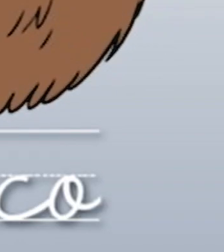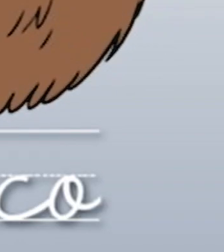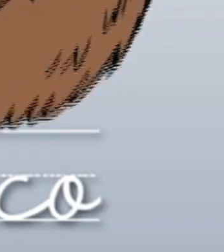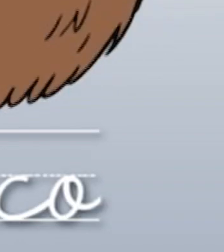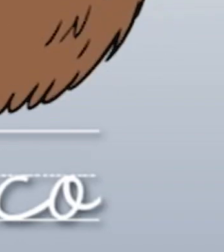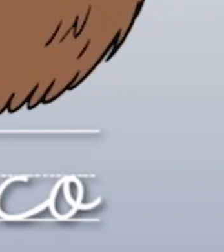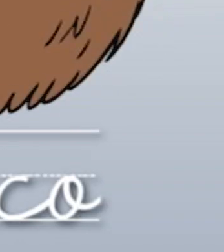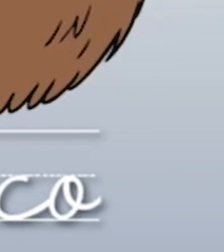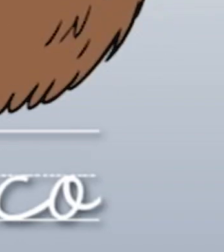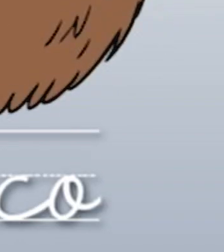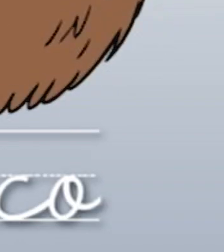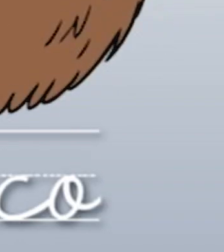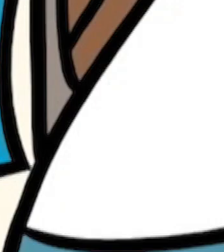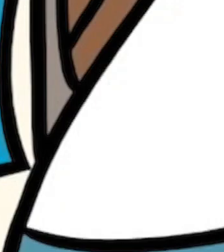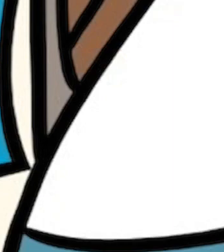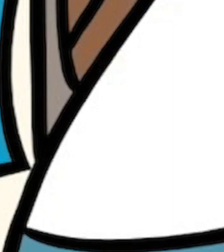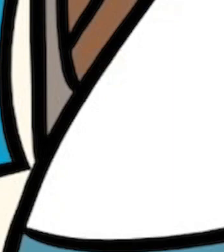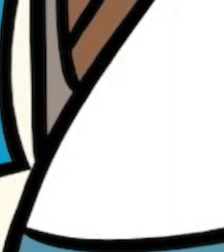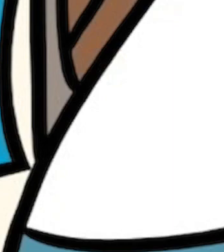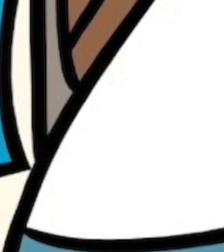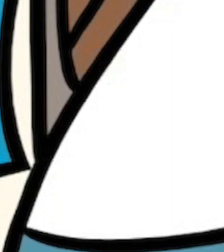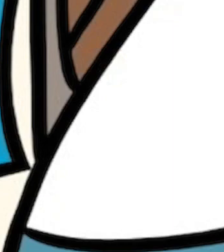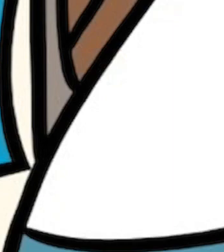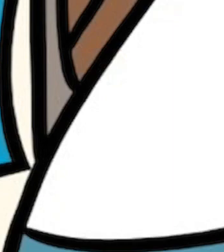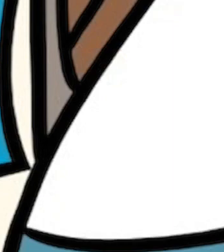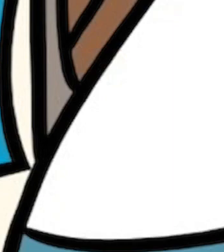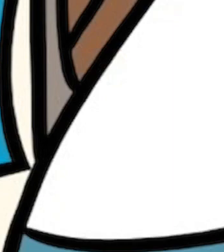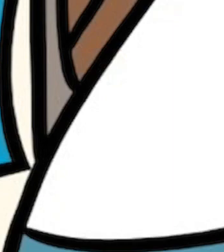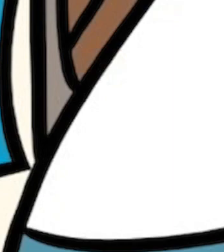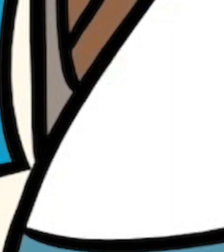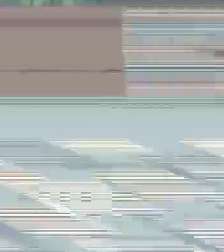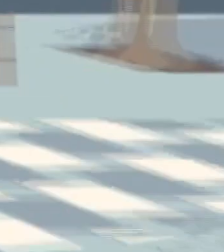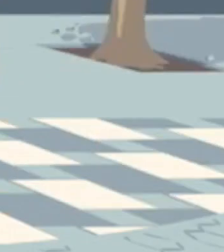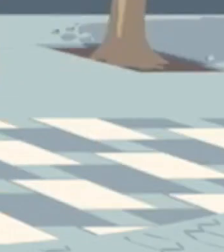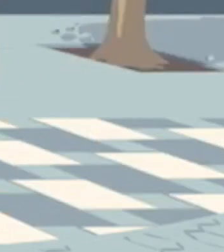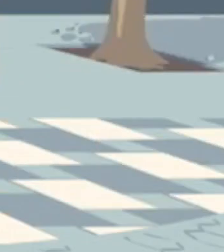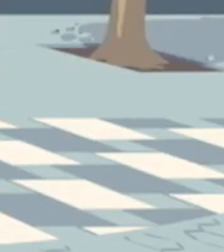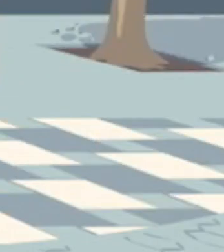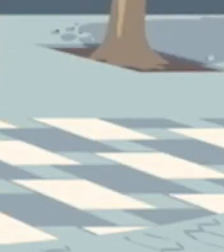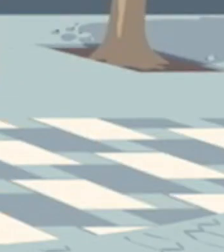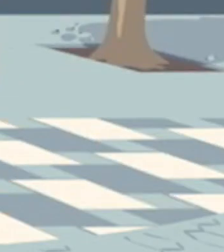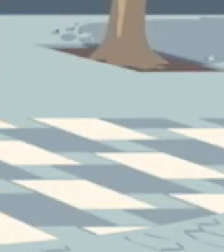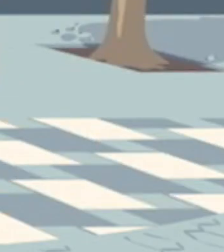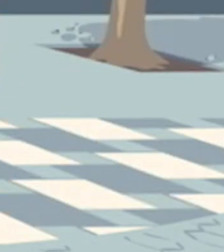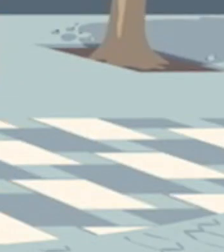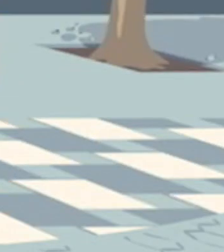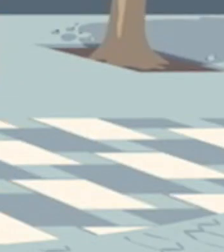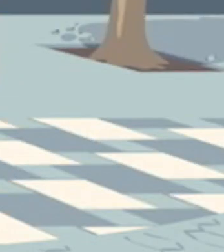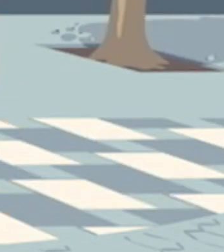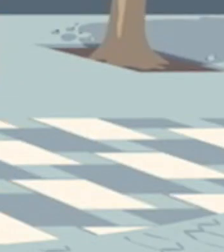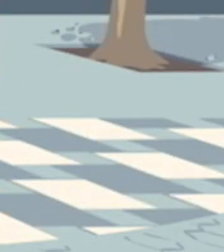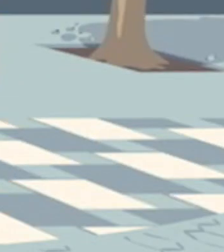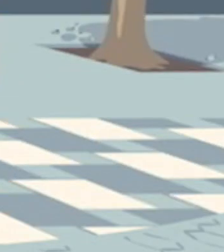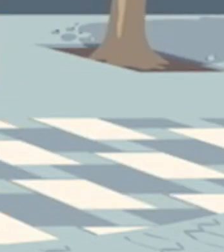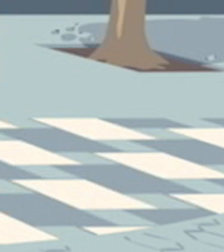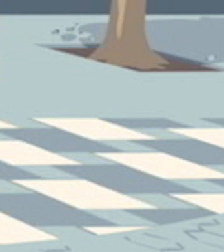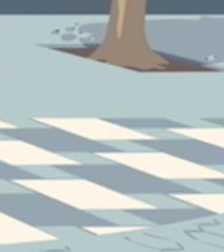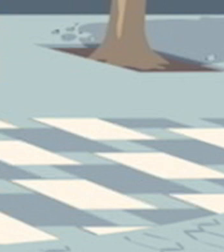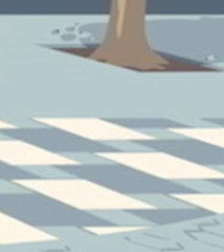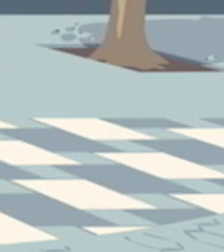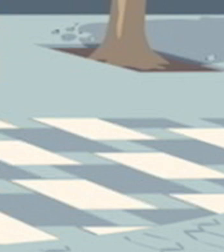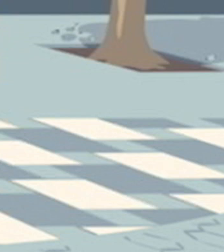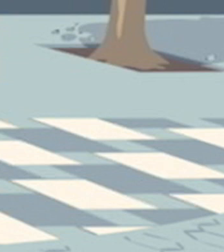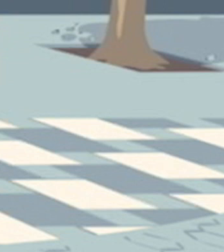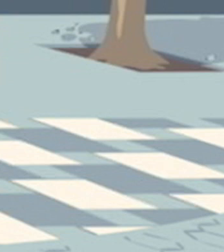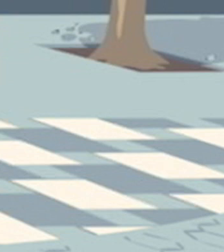un tanto irreverentes. Algunas de dichas comparaciones son muy locales. Por ejemplo, a una pierna muy blanca la compararíamos